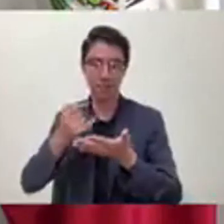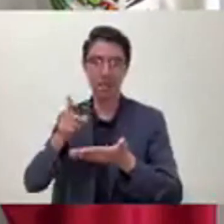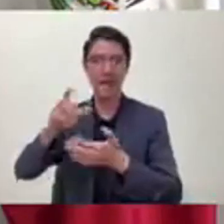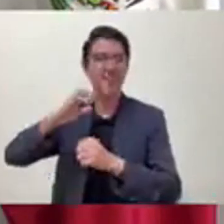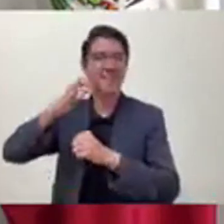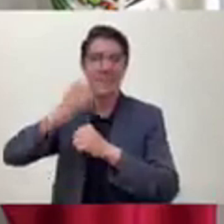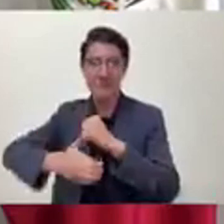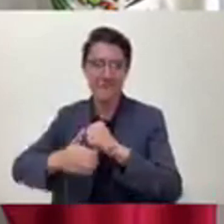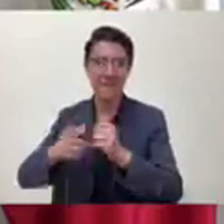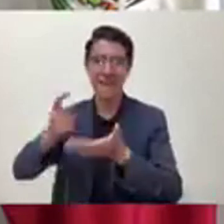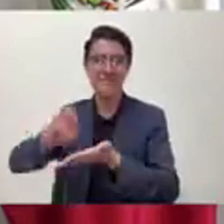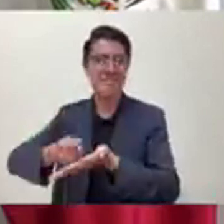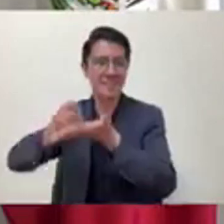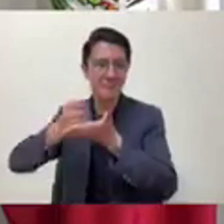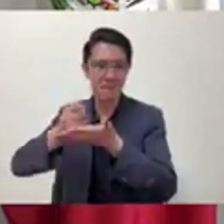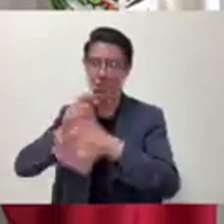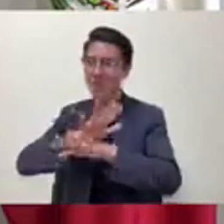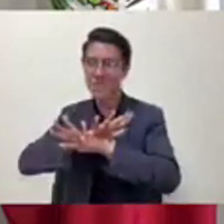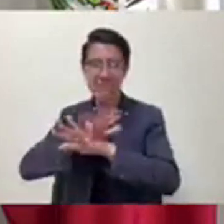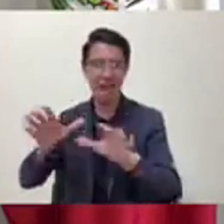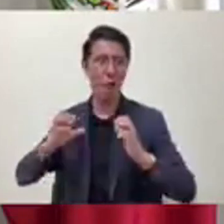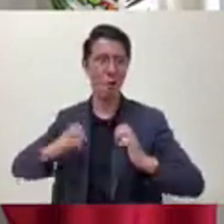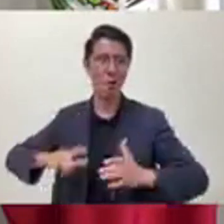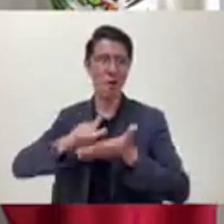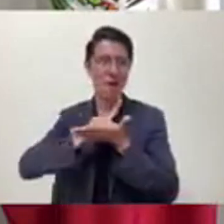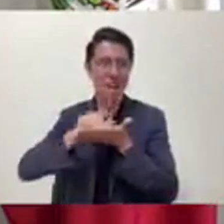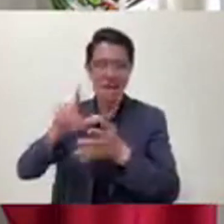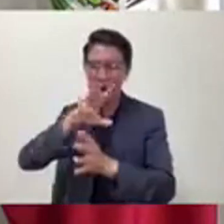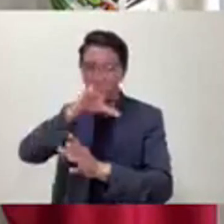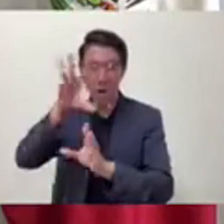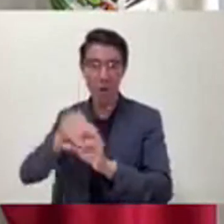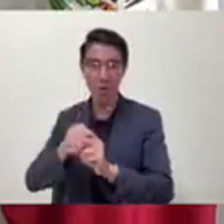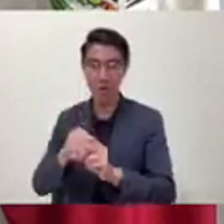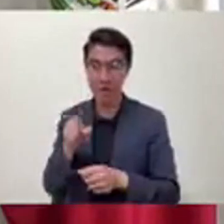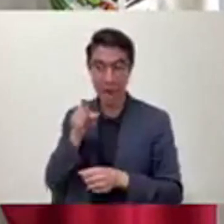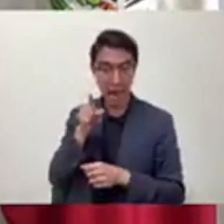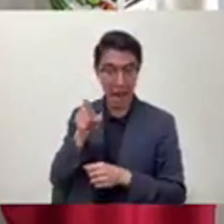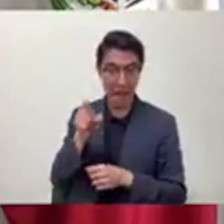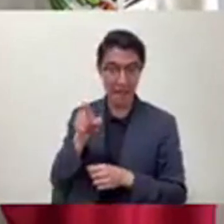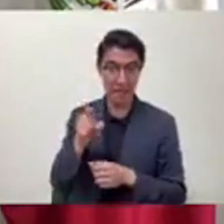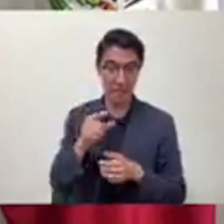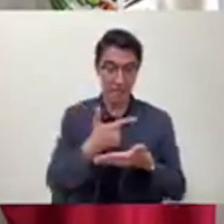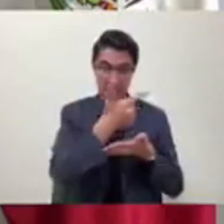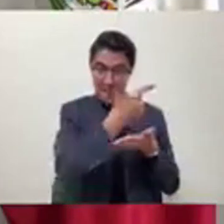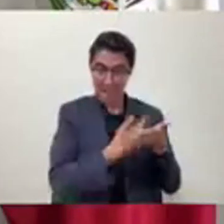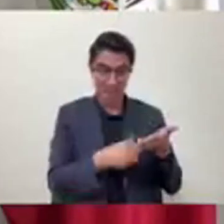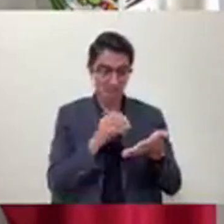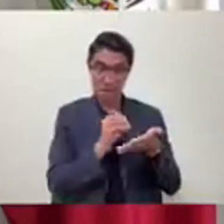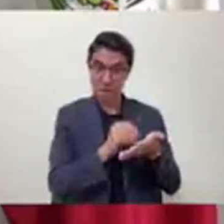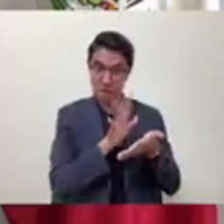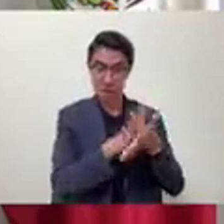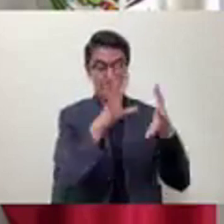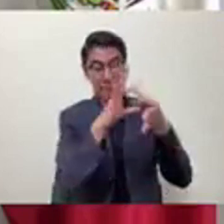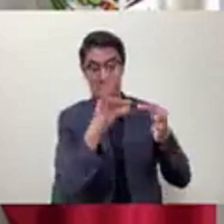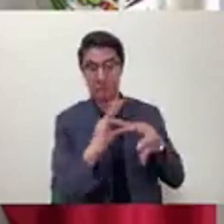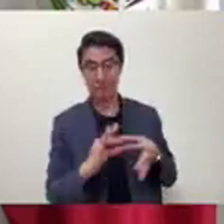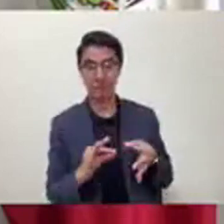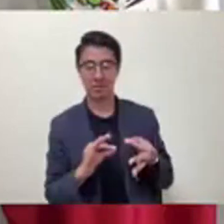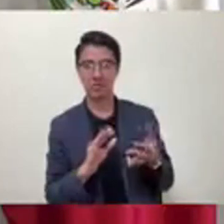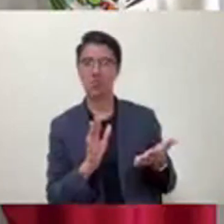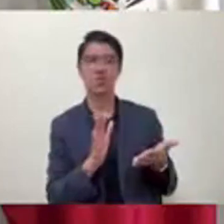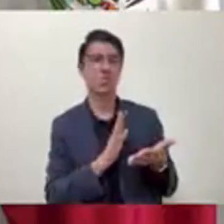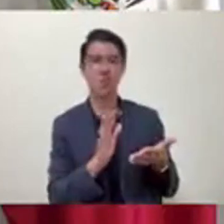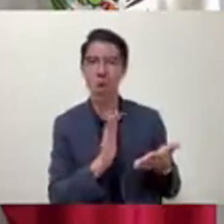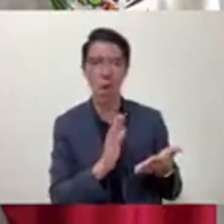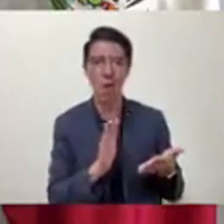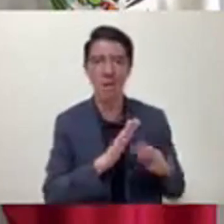de reinsertar esta persona ellos en el momento que ya siguen en este periodo del tratamiento ellos van a tener más contacto con